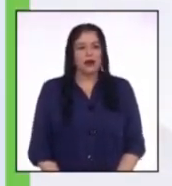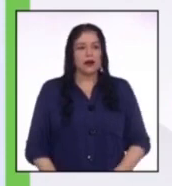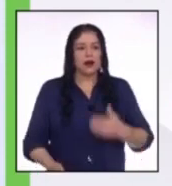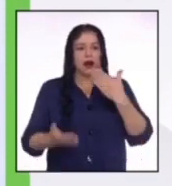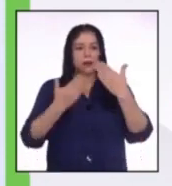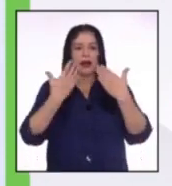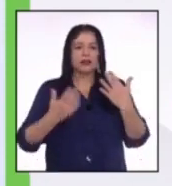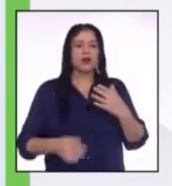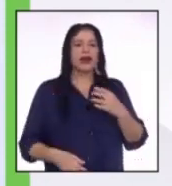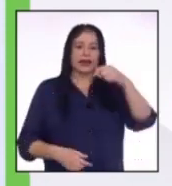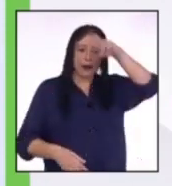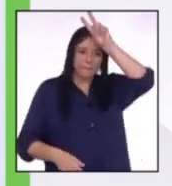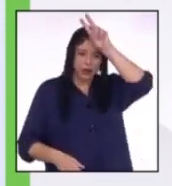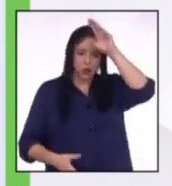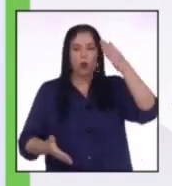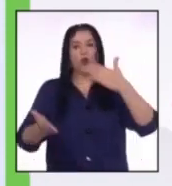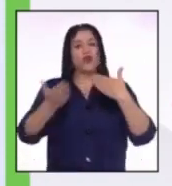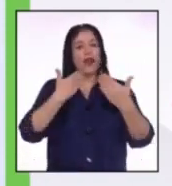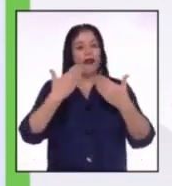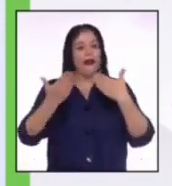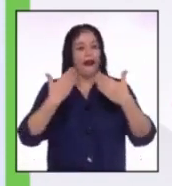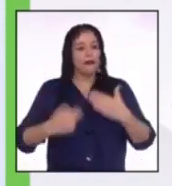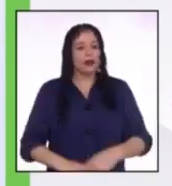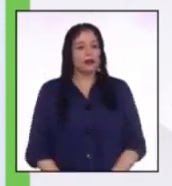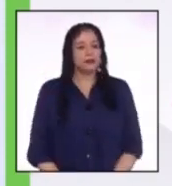y está